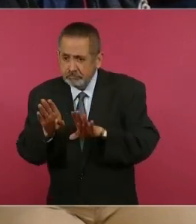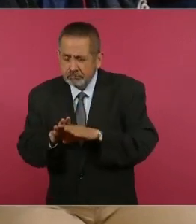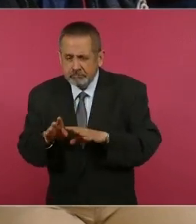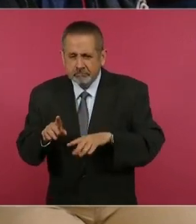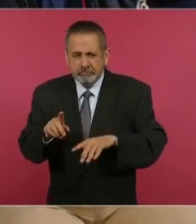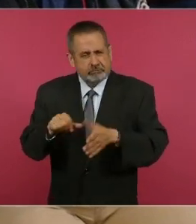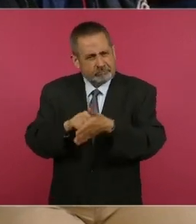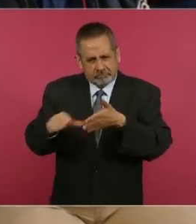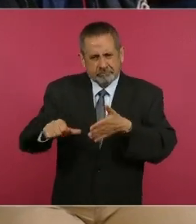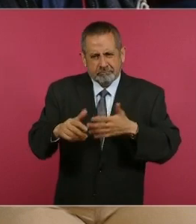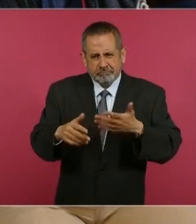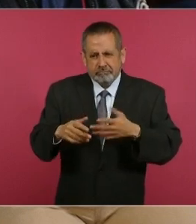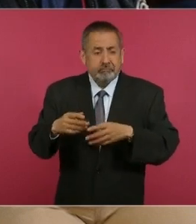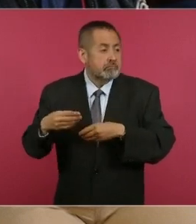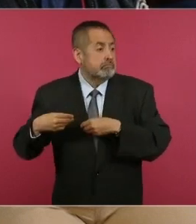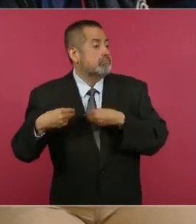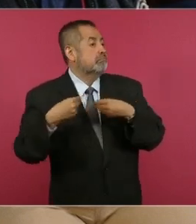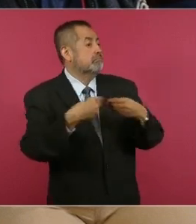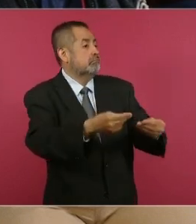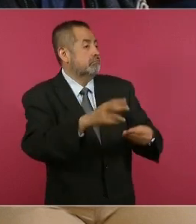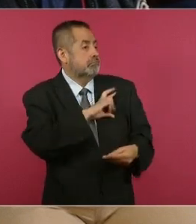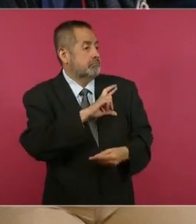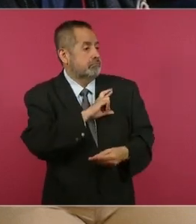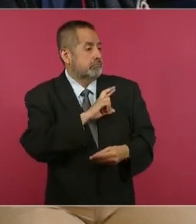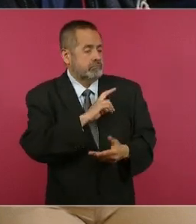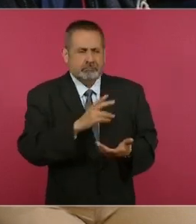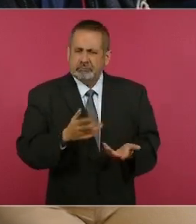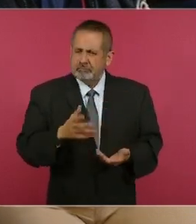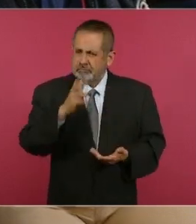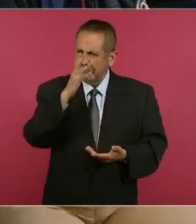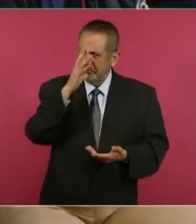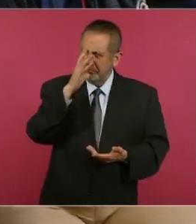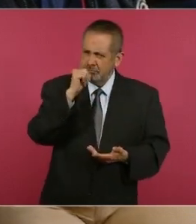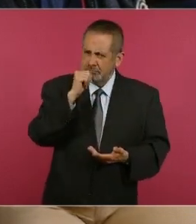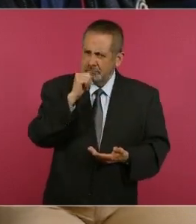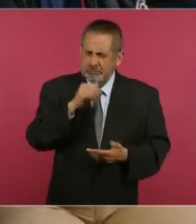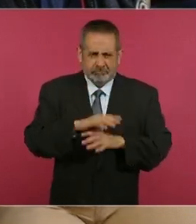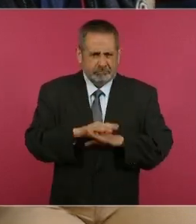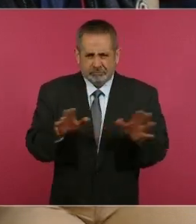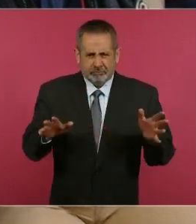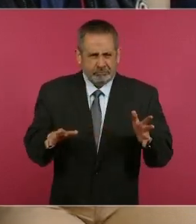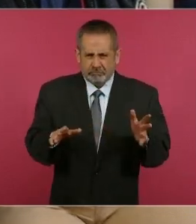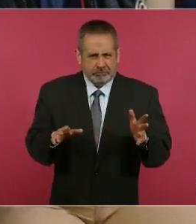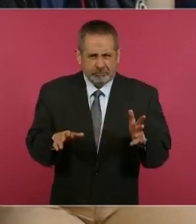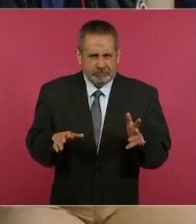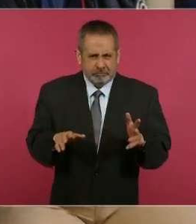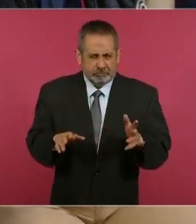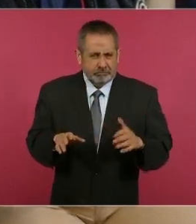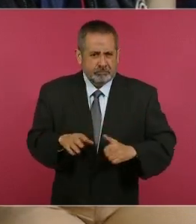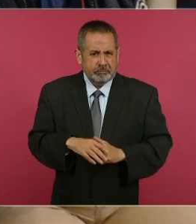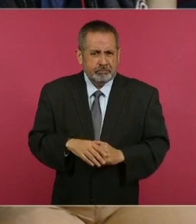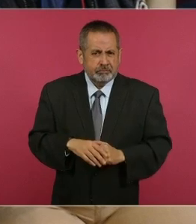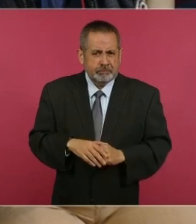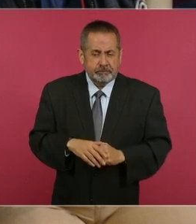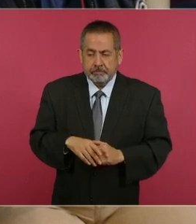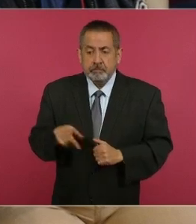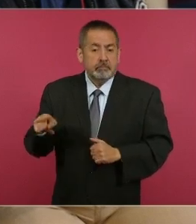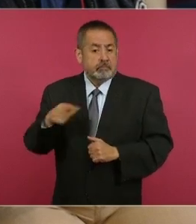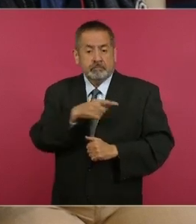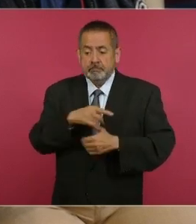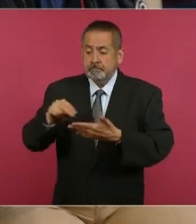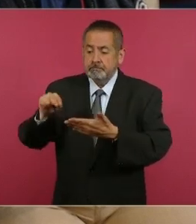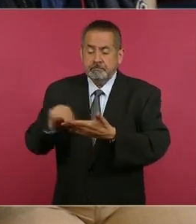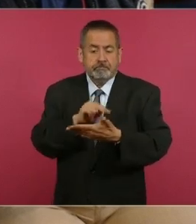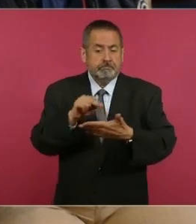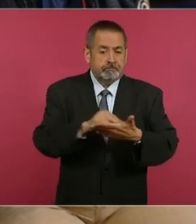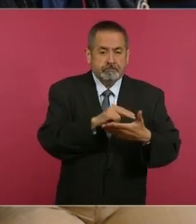este acuerdo? Porque solo se puede romper el acuerdo firmado,